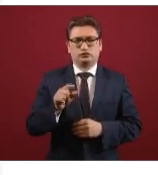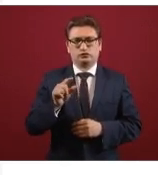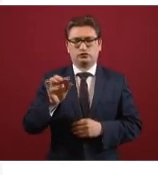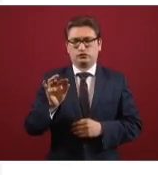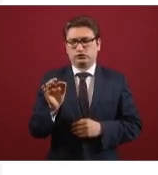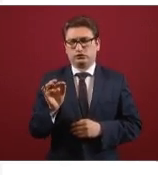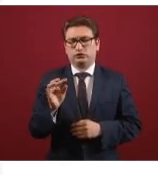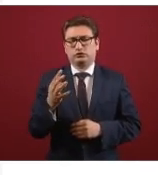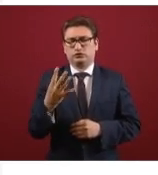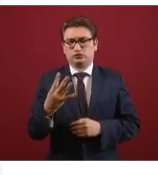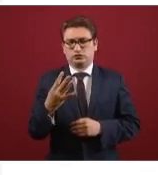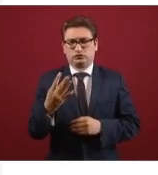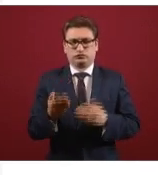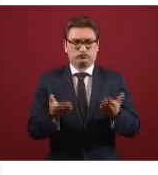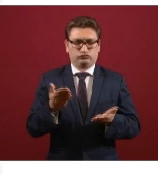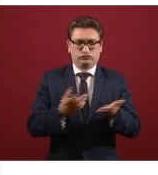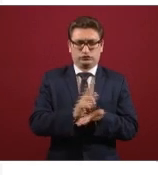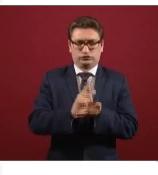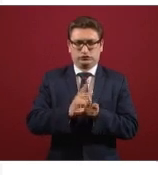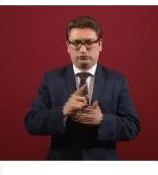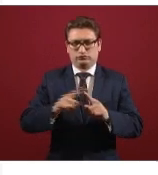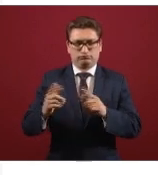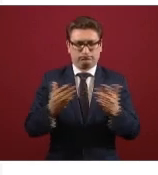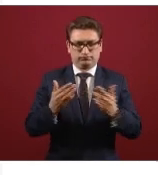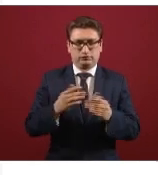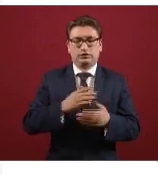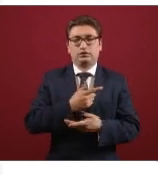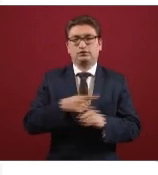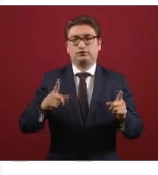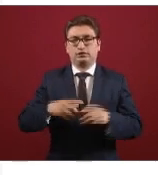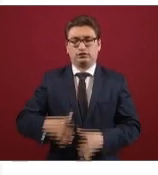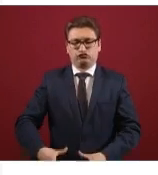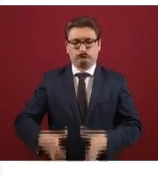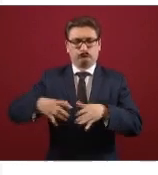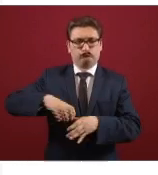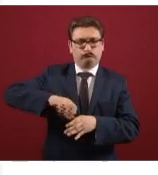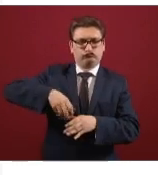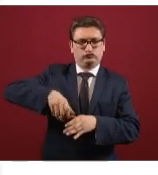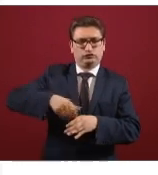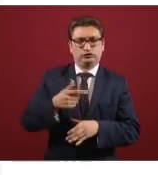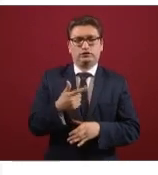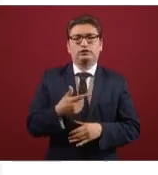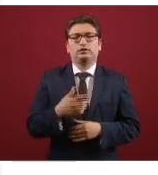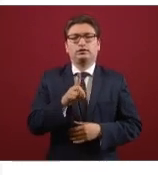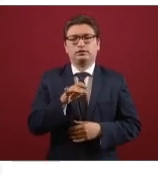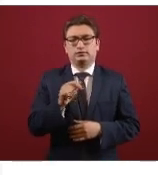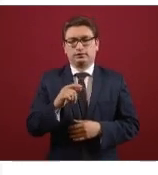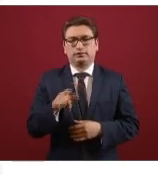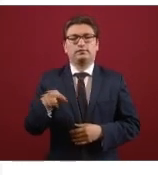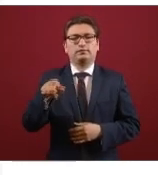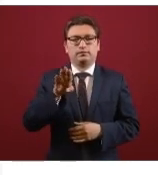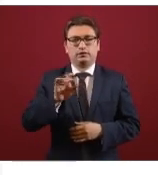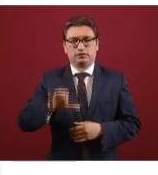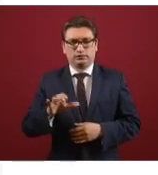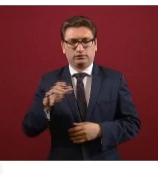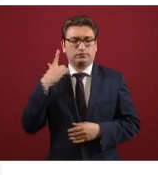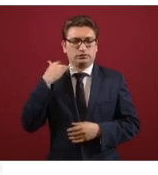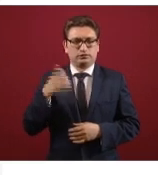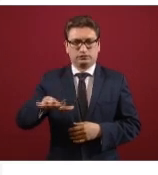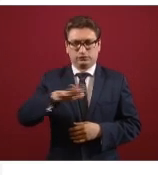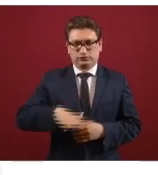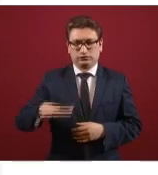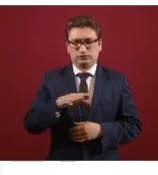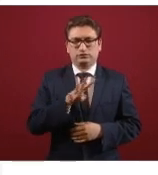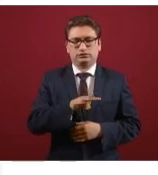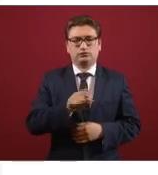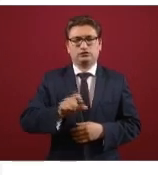margen por litro y en cilindros 10 gas tiene el precio más alto en la paz baja california a 19 pesos